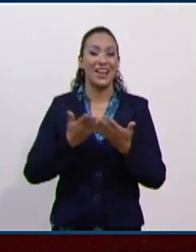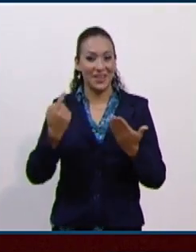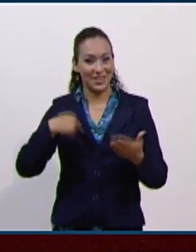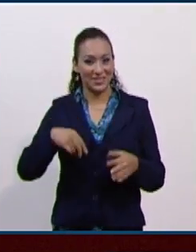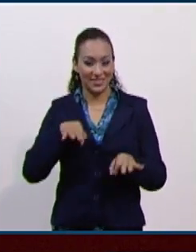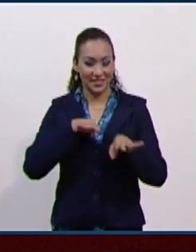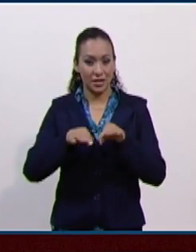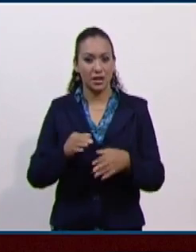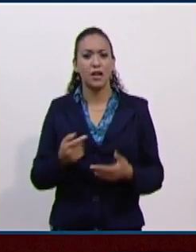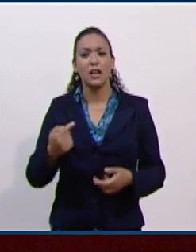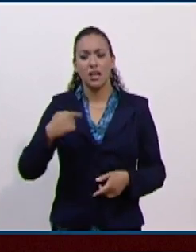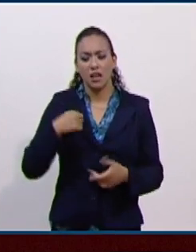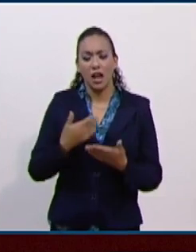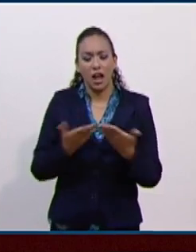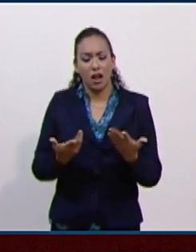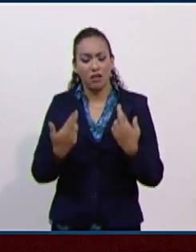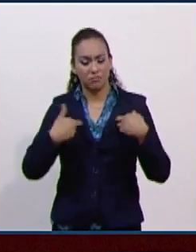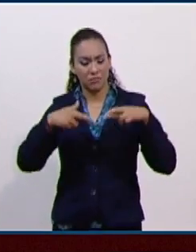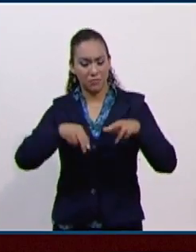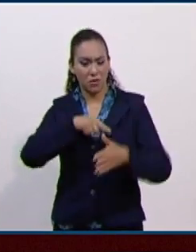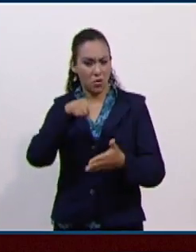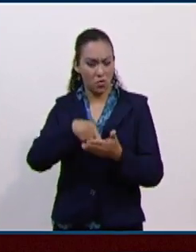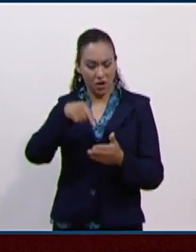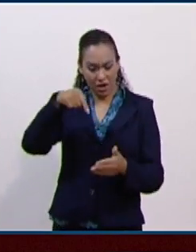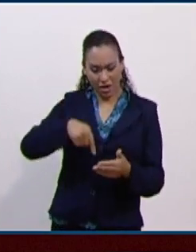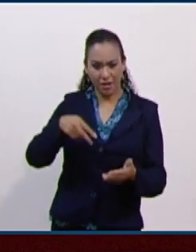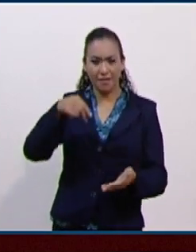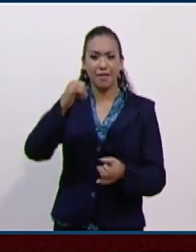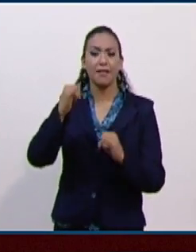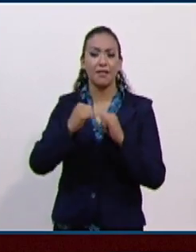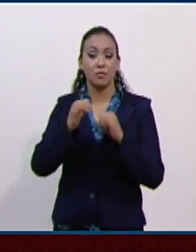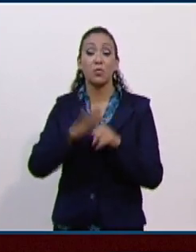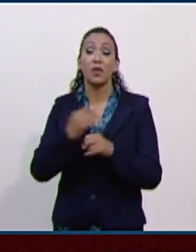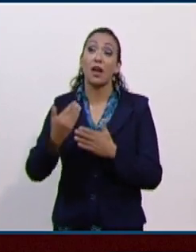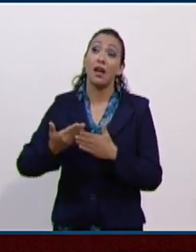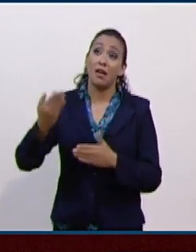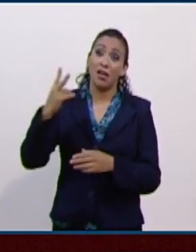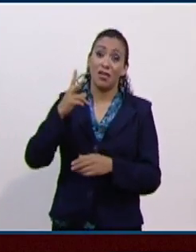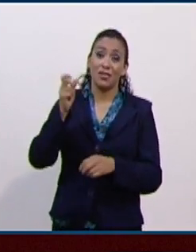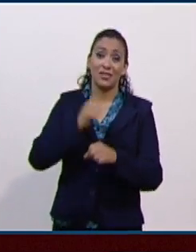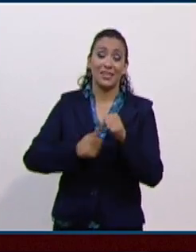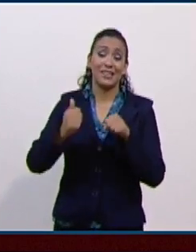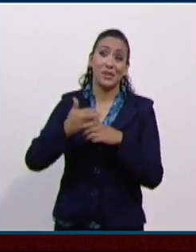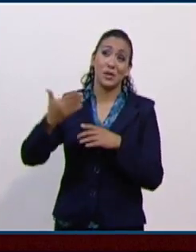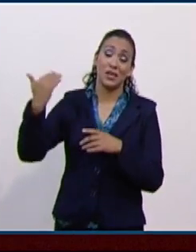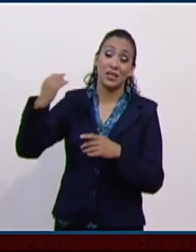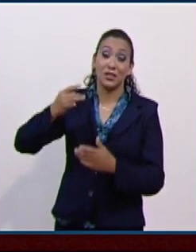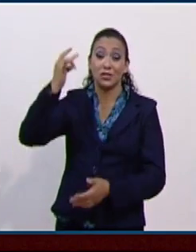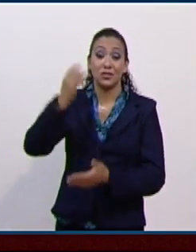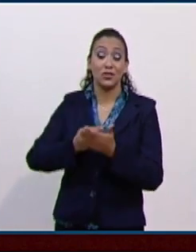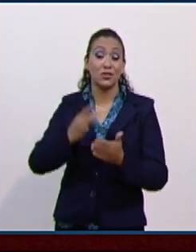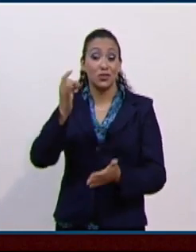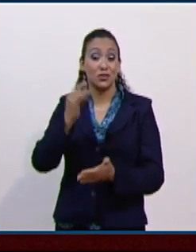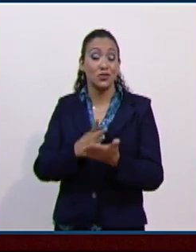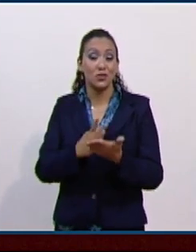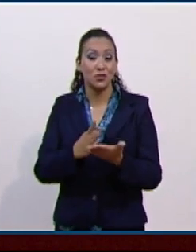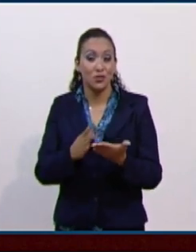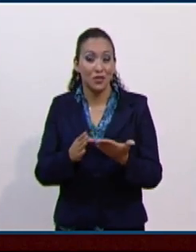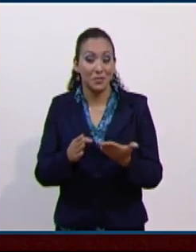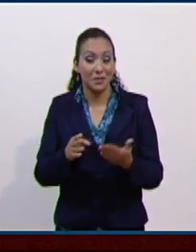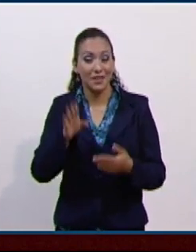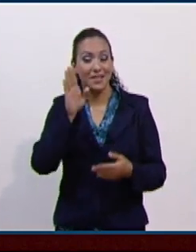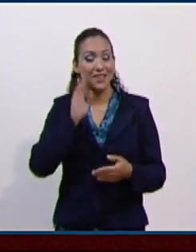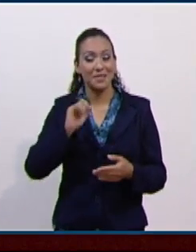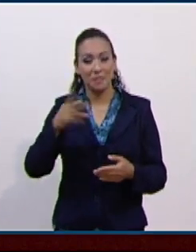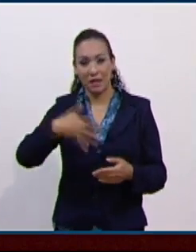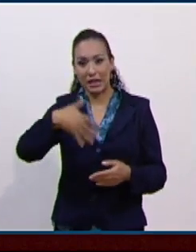las mujeres que han querido llegar a esta institución que en 200 años solo ha tenido 15 ministras, ni el 10% de quienes